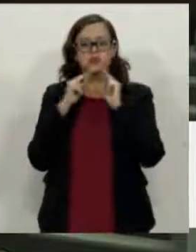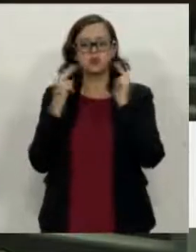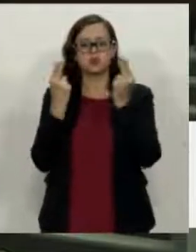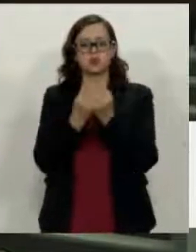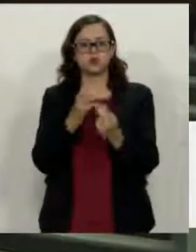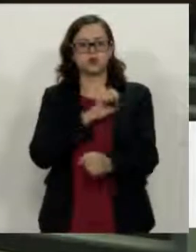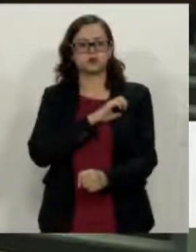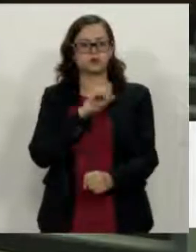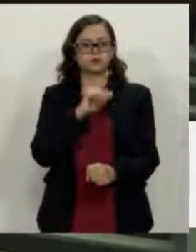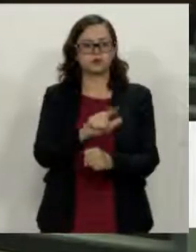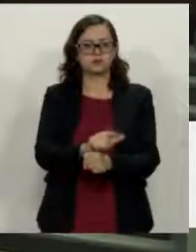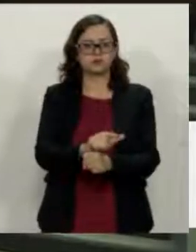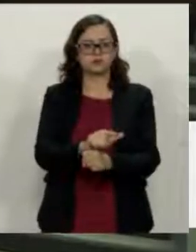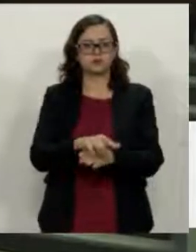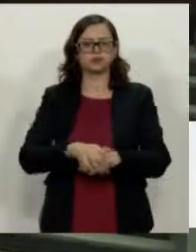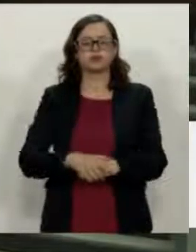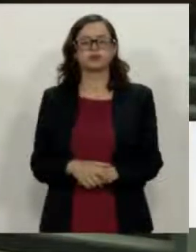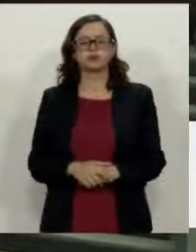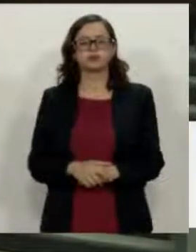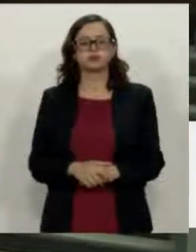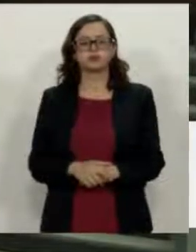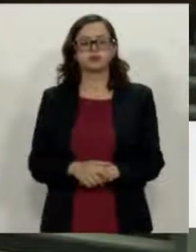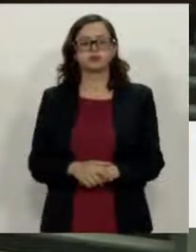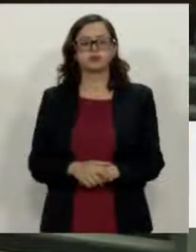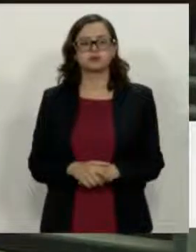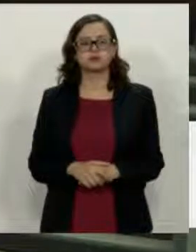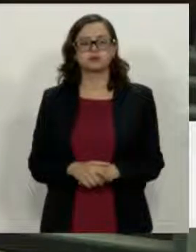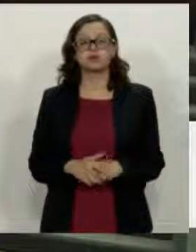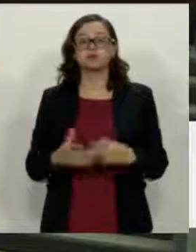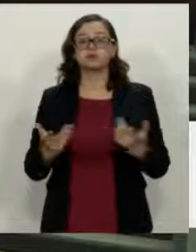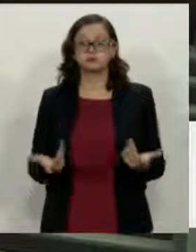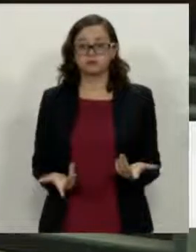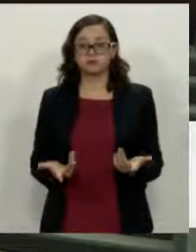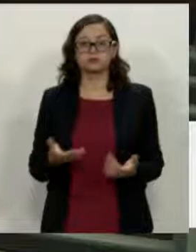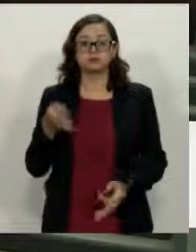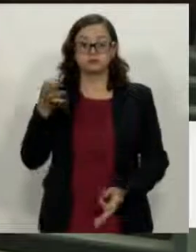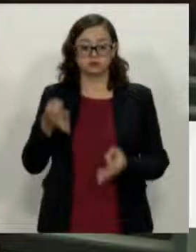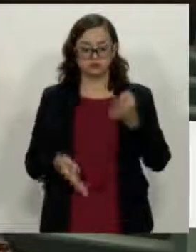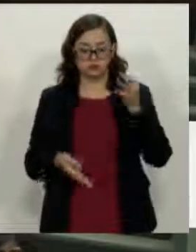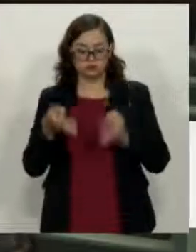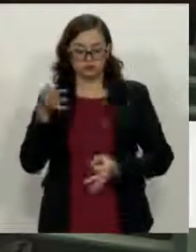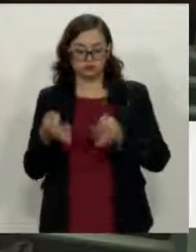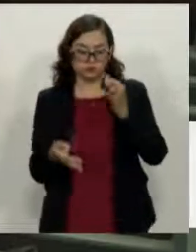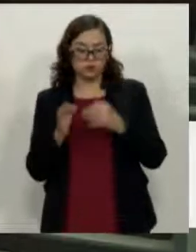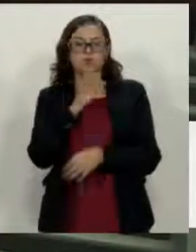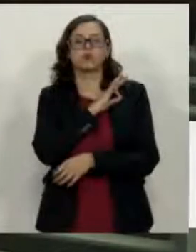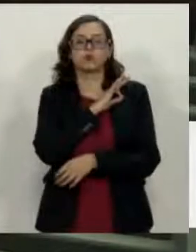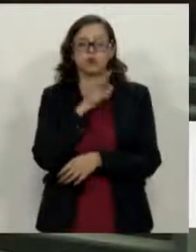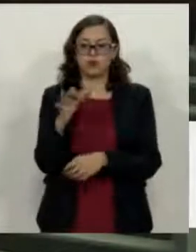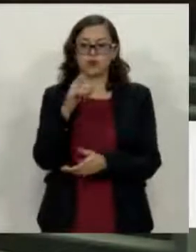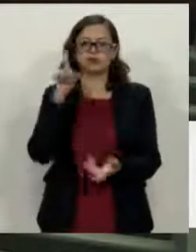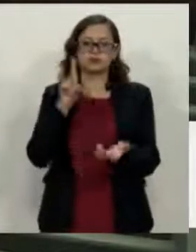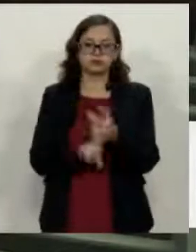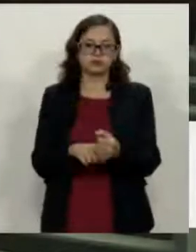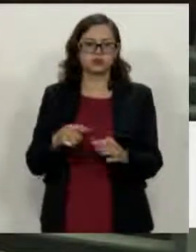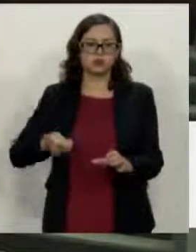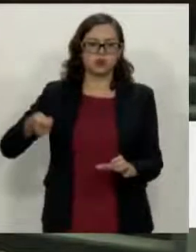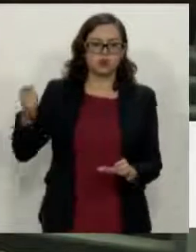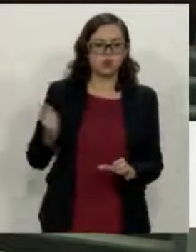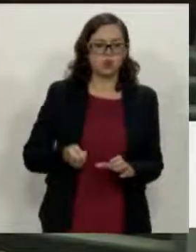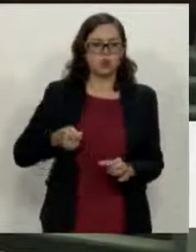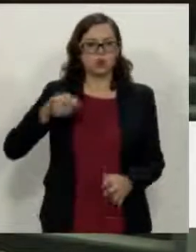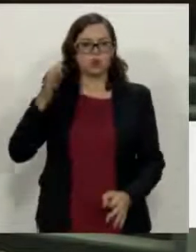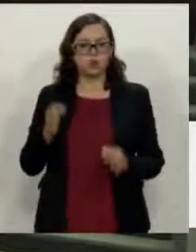especializadas. Los poderes judiciales mediante jueces u órganos especializados y el